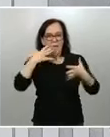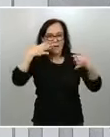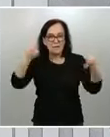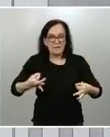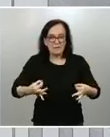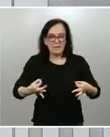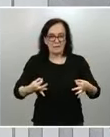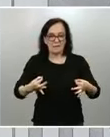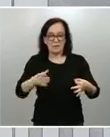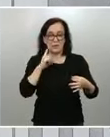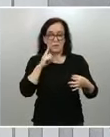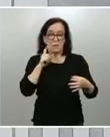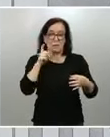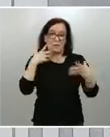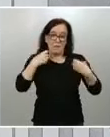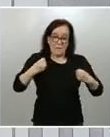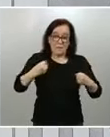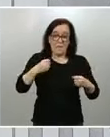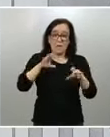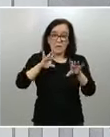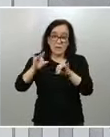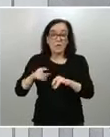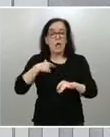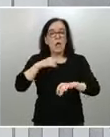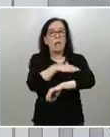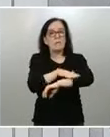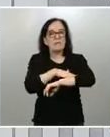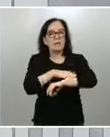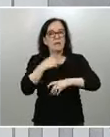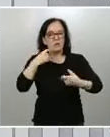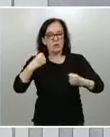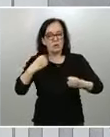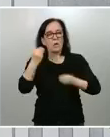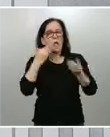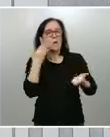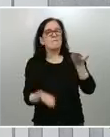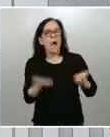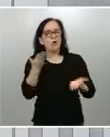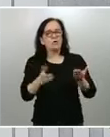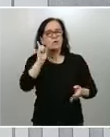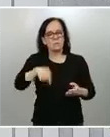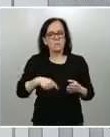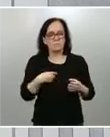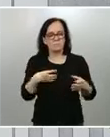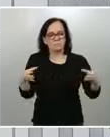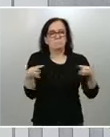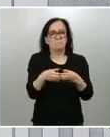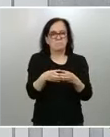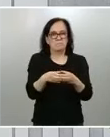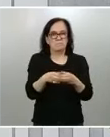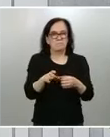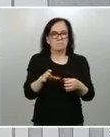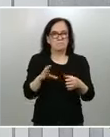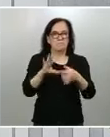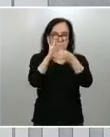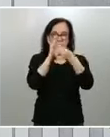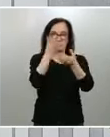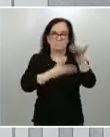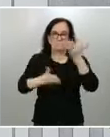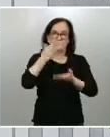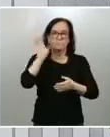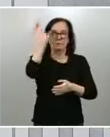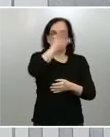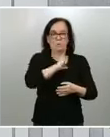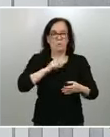territorio y el ministerio sanidad también está haciendo una valoración de las mismas en conjunción con las comunidades autónomas para darles el apoyo y la asistencia